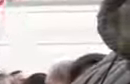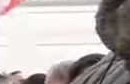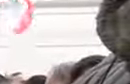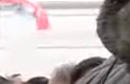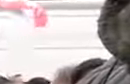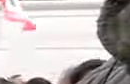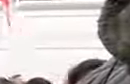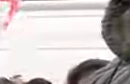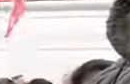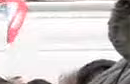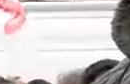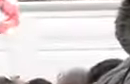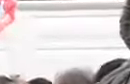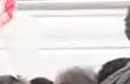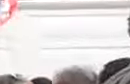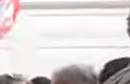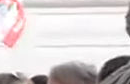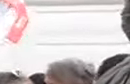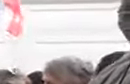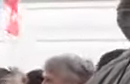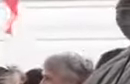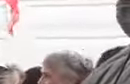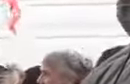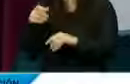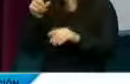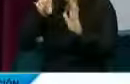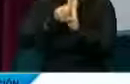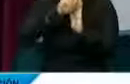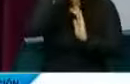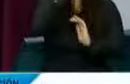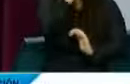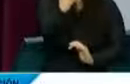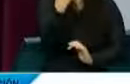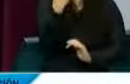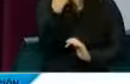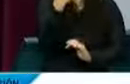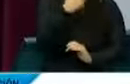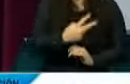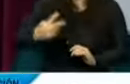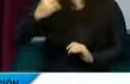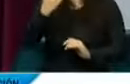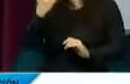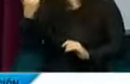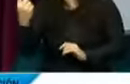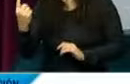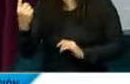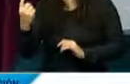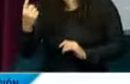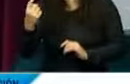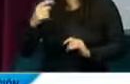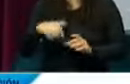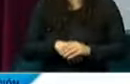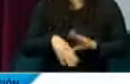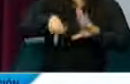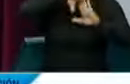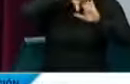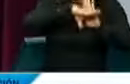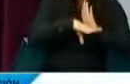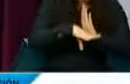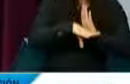feriados, que durante todo el día, durante todos esos días no comen, ¿sí? Pero no solo eso, sino